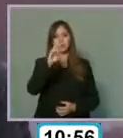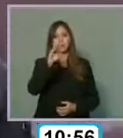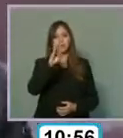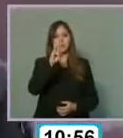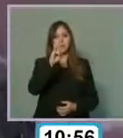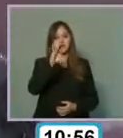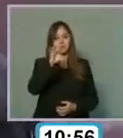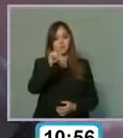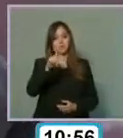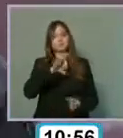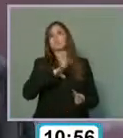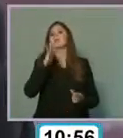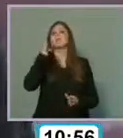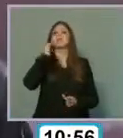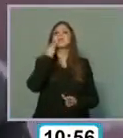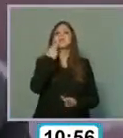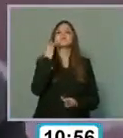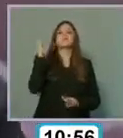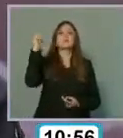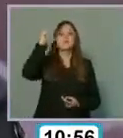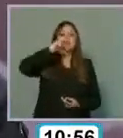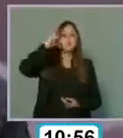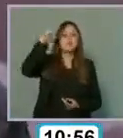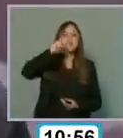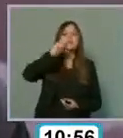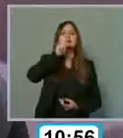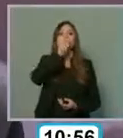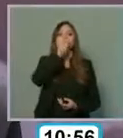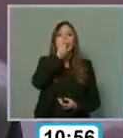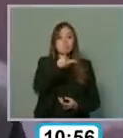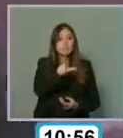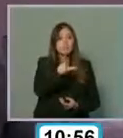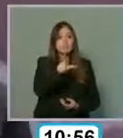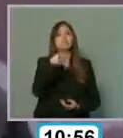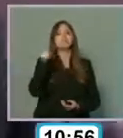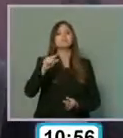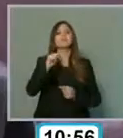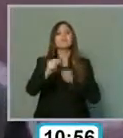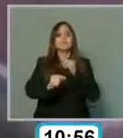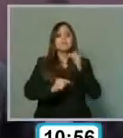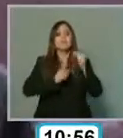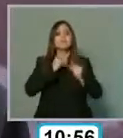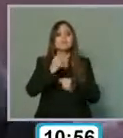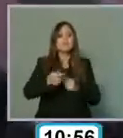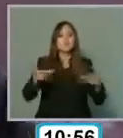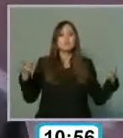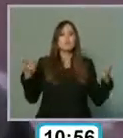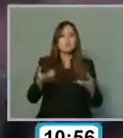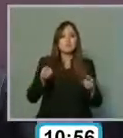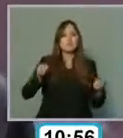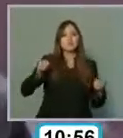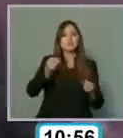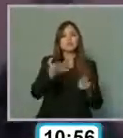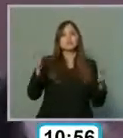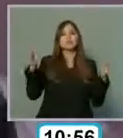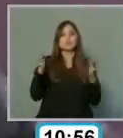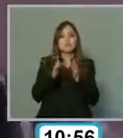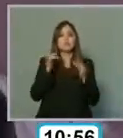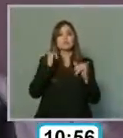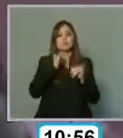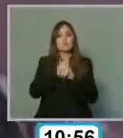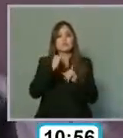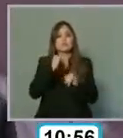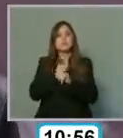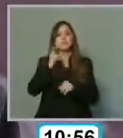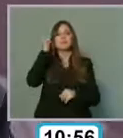está Facebook, Instagram, Twitter. Y bueno, estamos empezando ahí a darle como mucha vida a las redes,